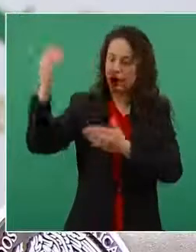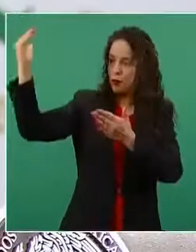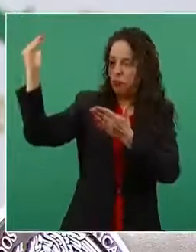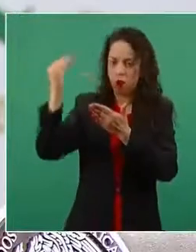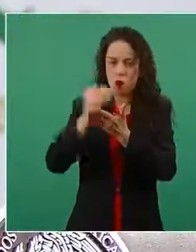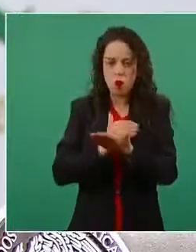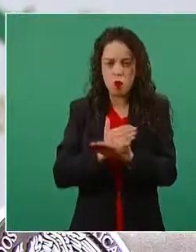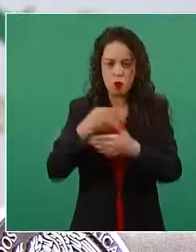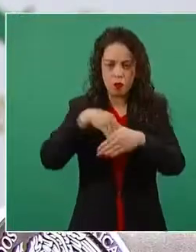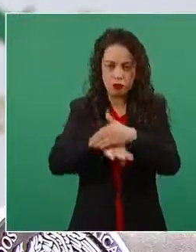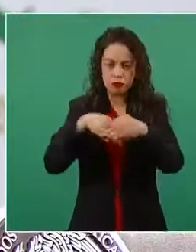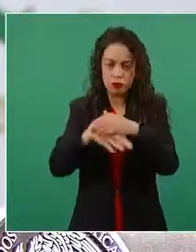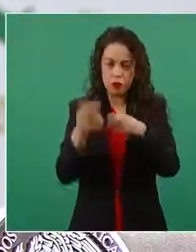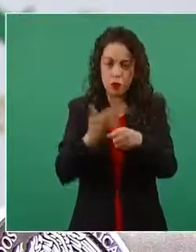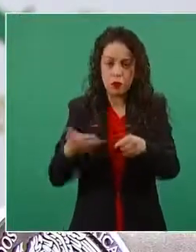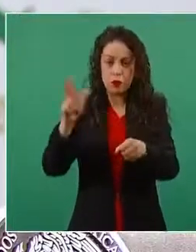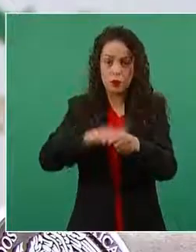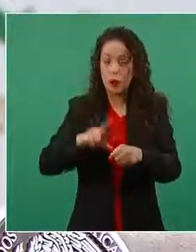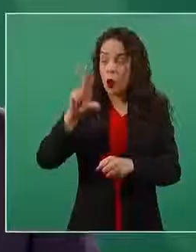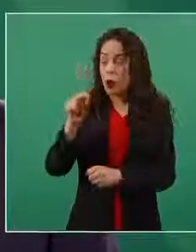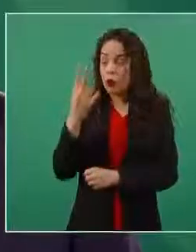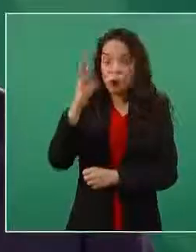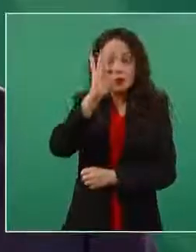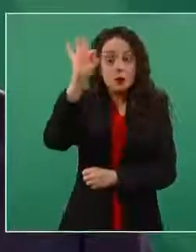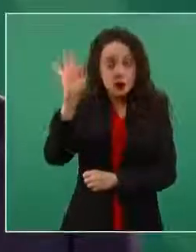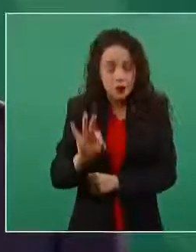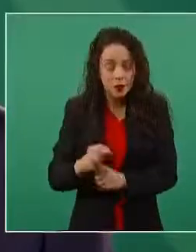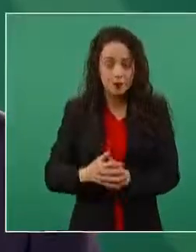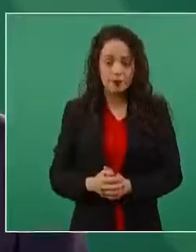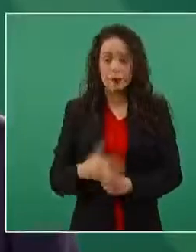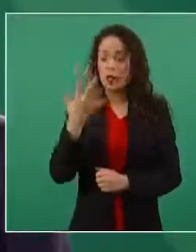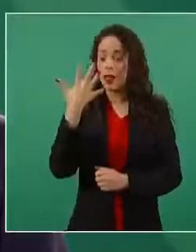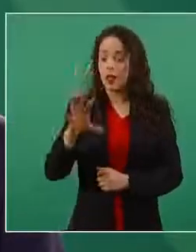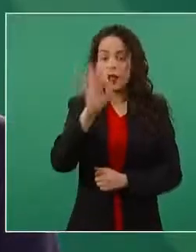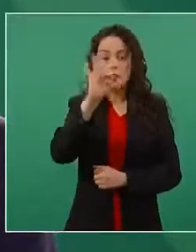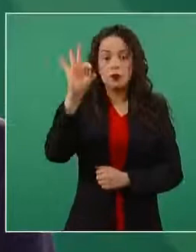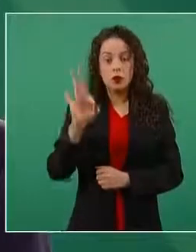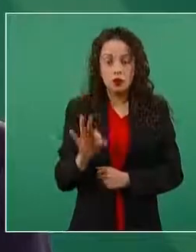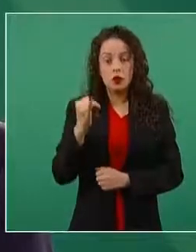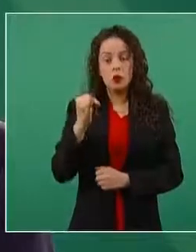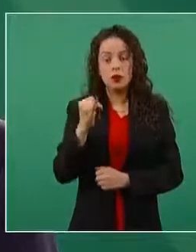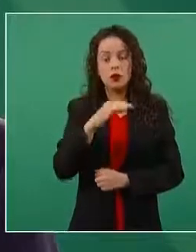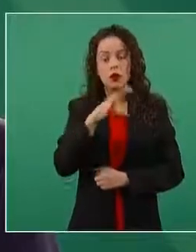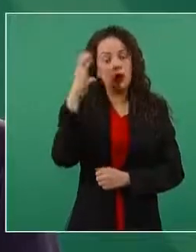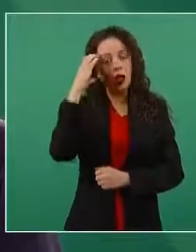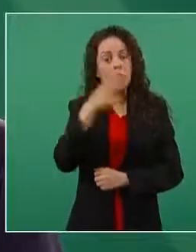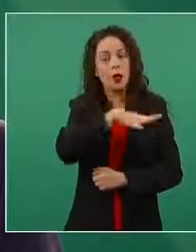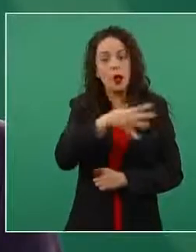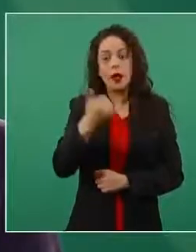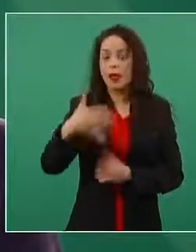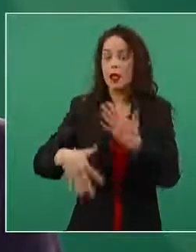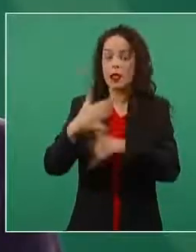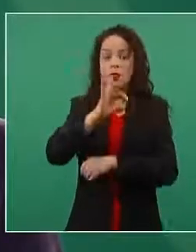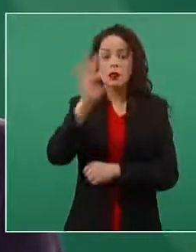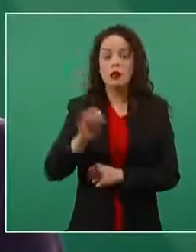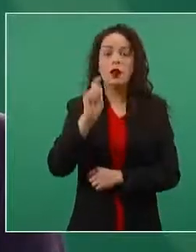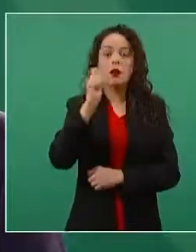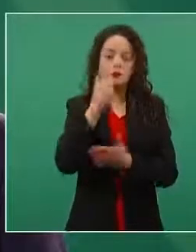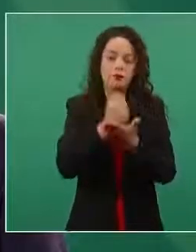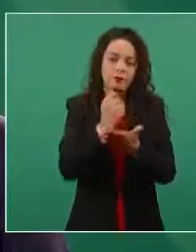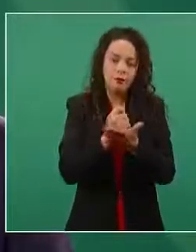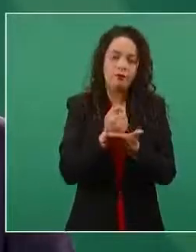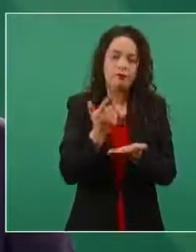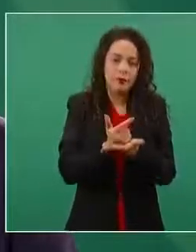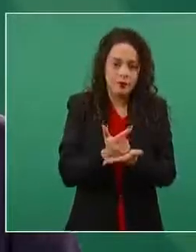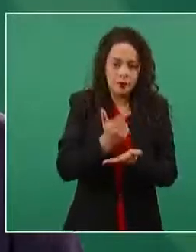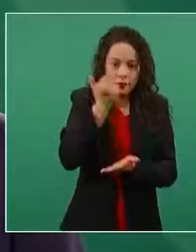reducido la hospitalización por COVID. 10% de las camas COVID generales y 15% de las que tienen terapia intensiva o